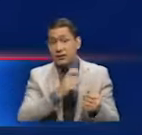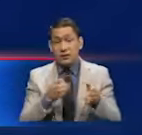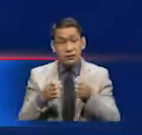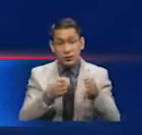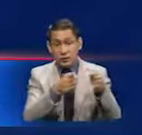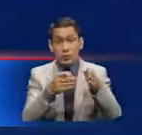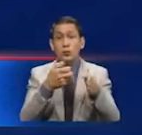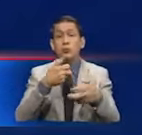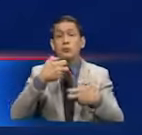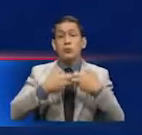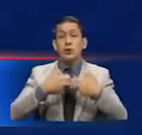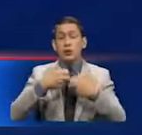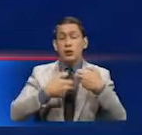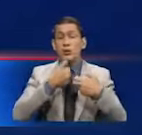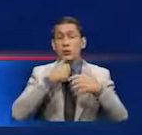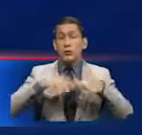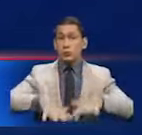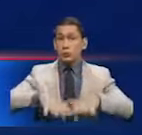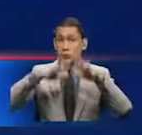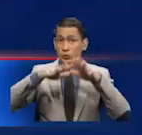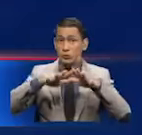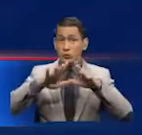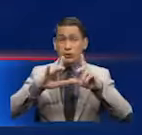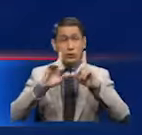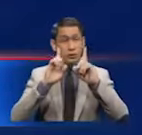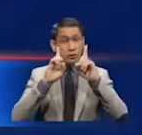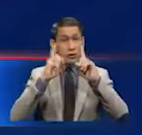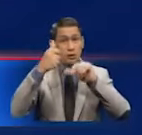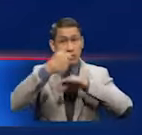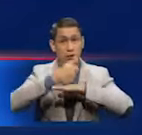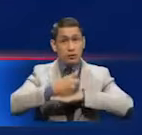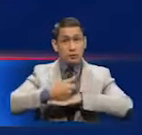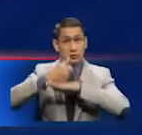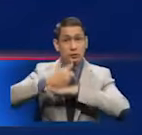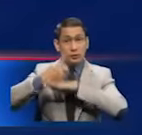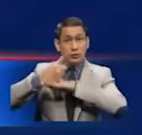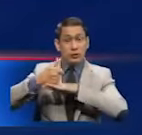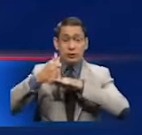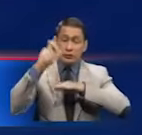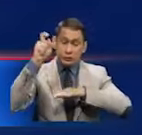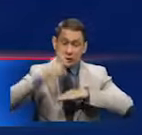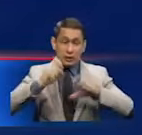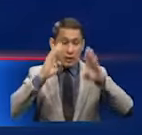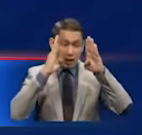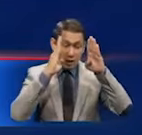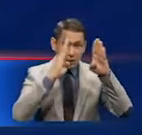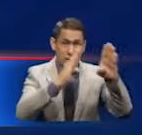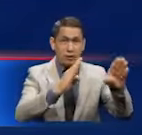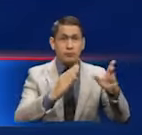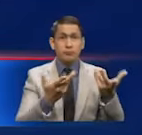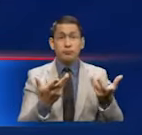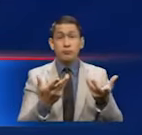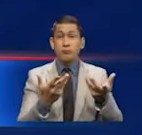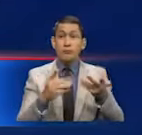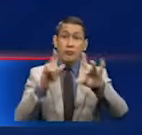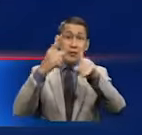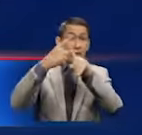tema sanitario es grave y tienen que tomarlo como tal las autoridades. 1.302 muertes ya en los países que le